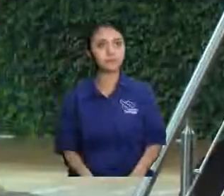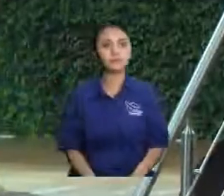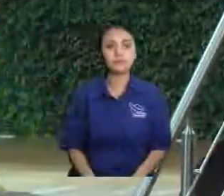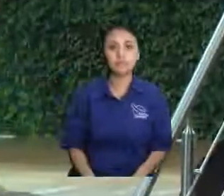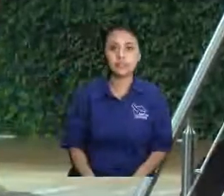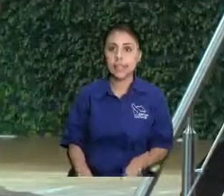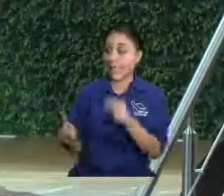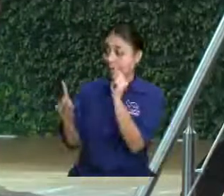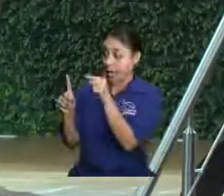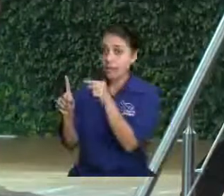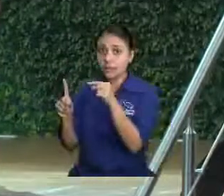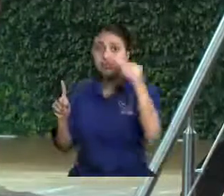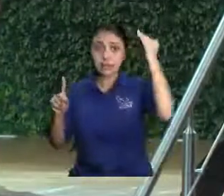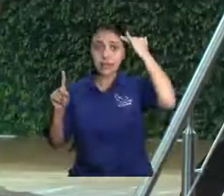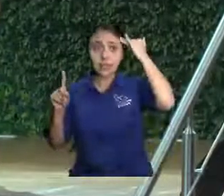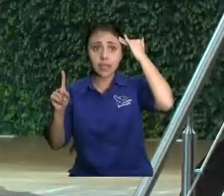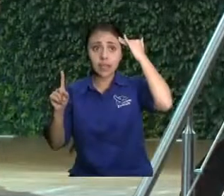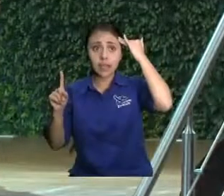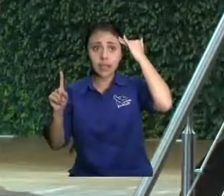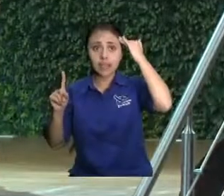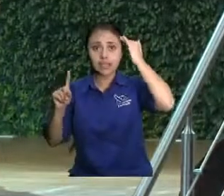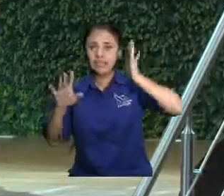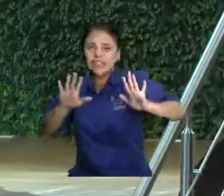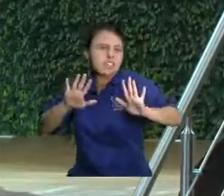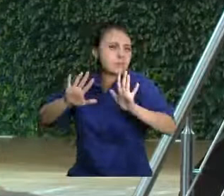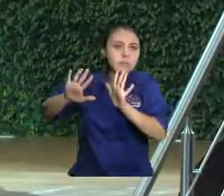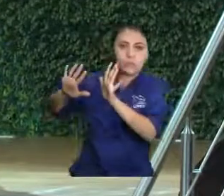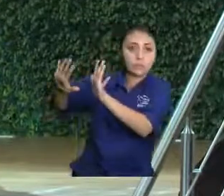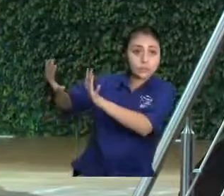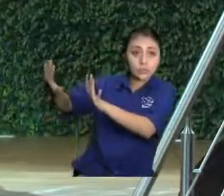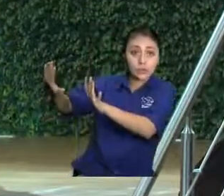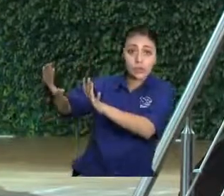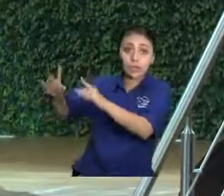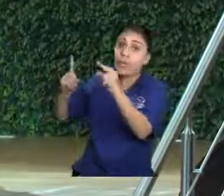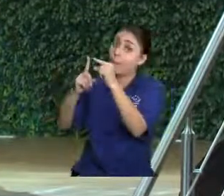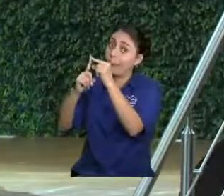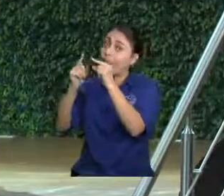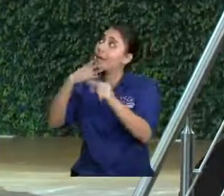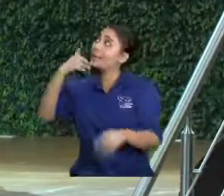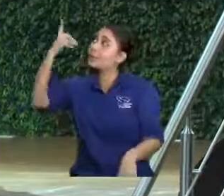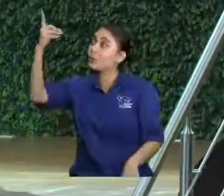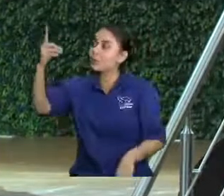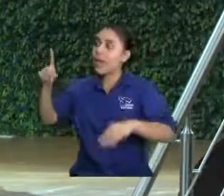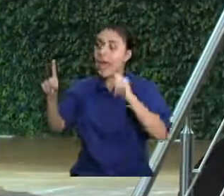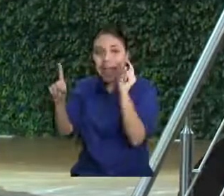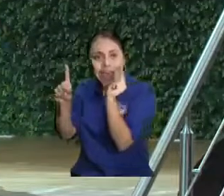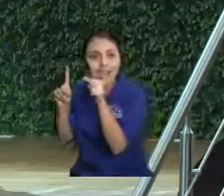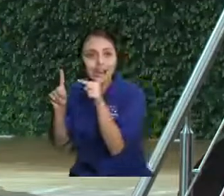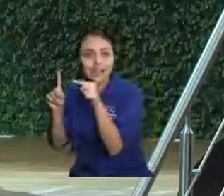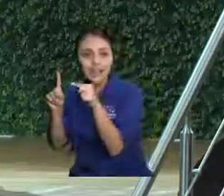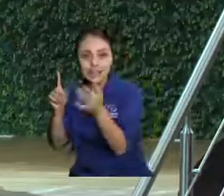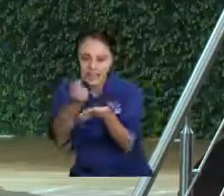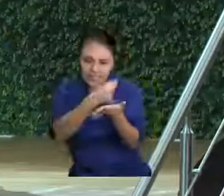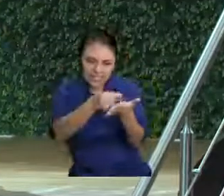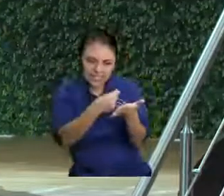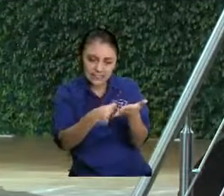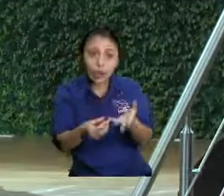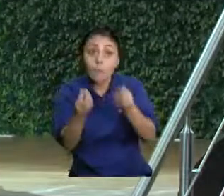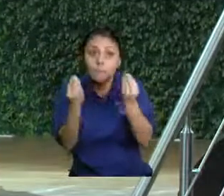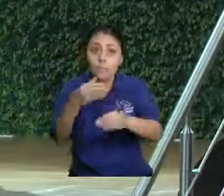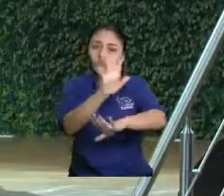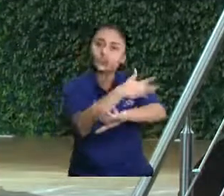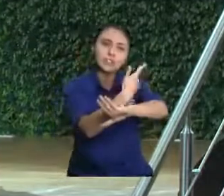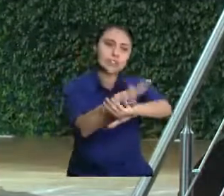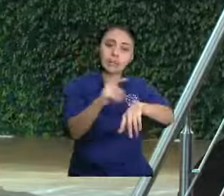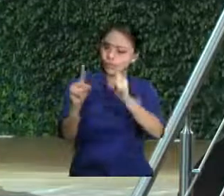El dulce cantor de Israel menospreció la palabra de Dios. El que escribió un montón de salmos, el que mató al oso, al